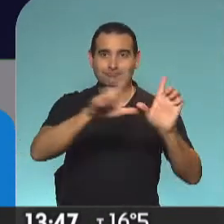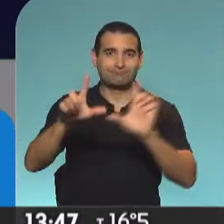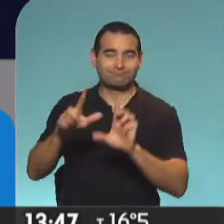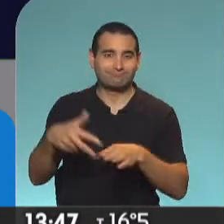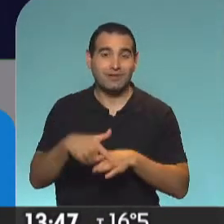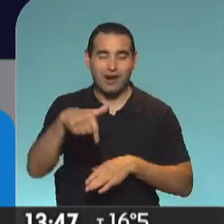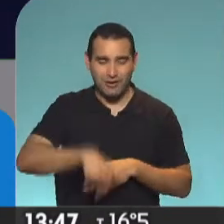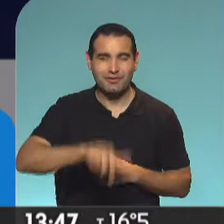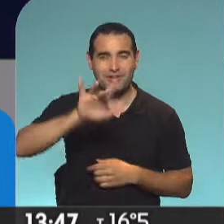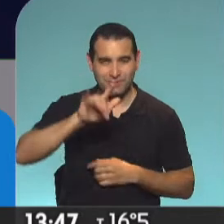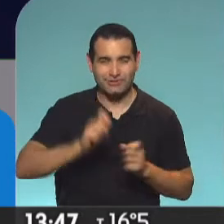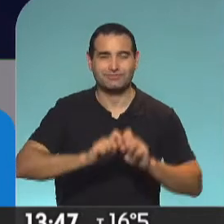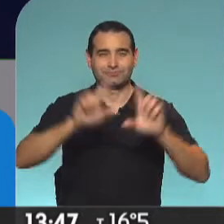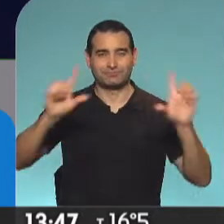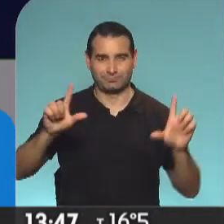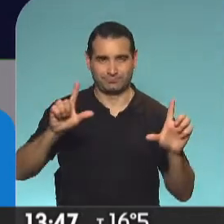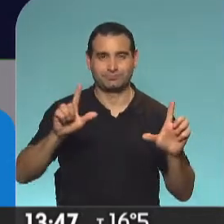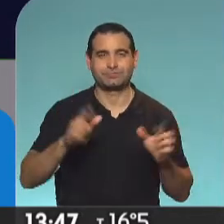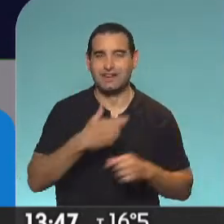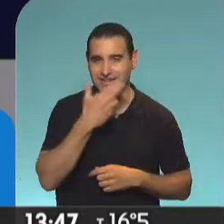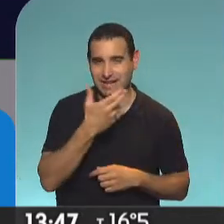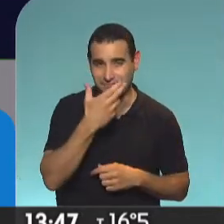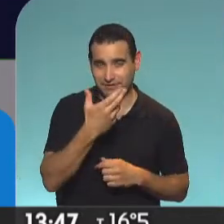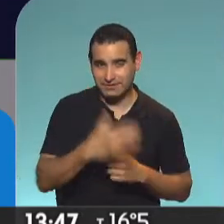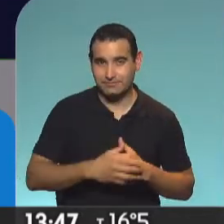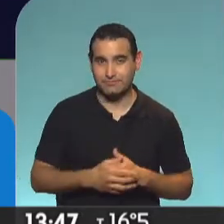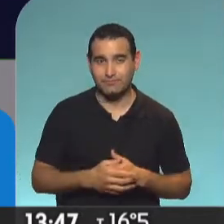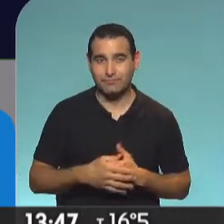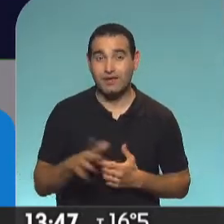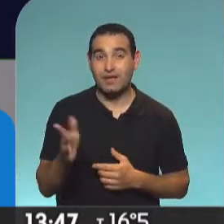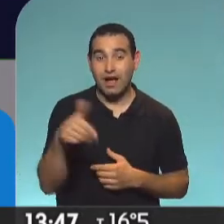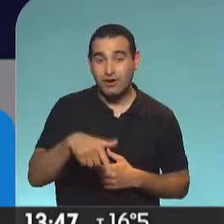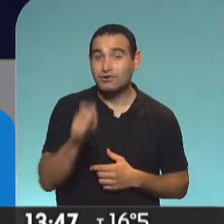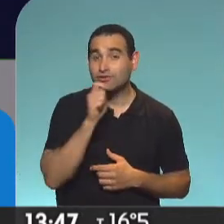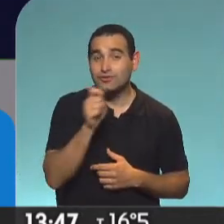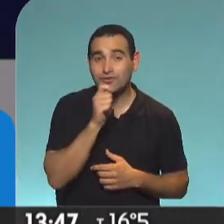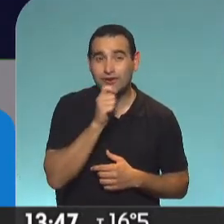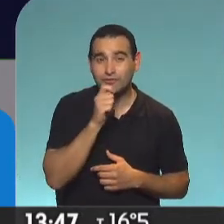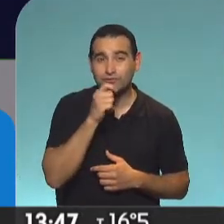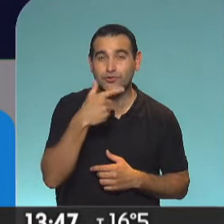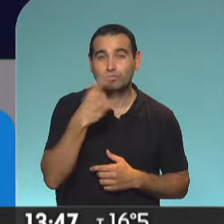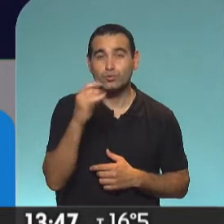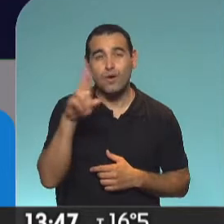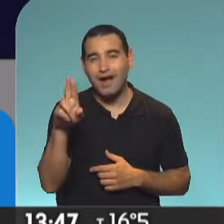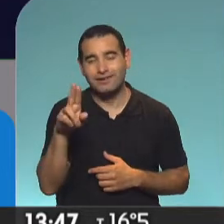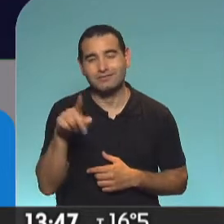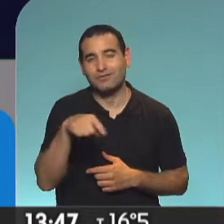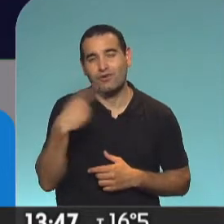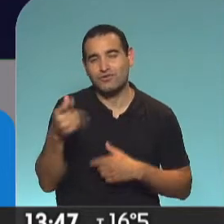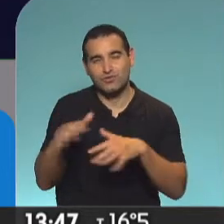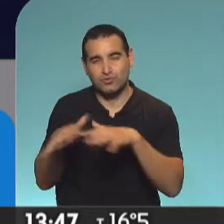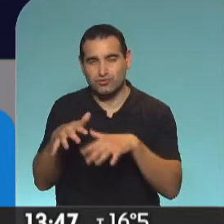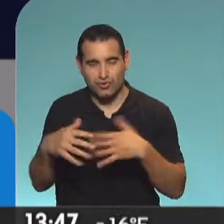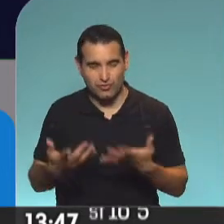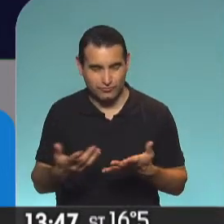próximo miércoles, el estreno en Netflix. ¿Qué pasa? Todas las notas que se hacen hoy en día con Adrián Suar tienen que ver con otra realidad muy diferente, muy